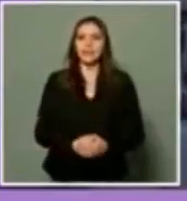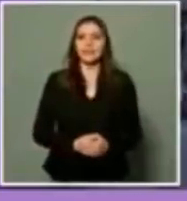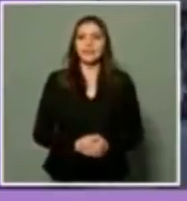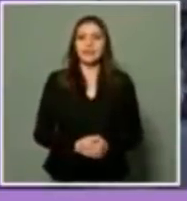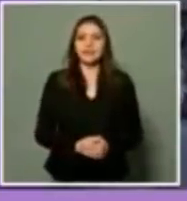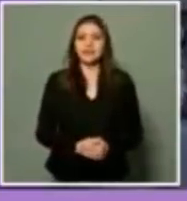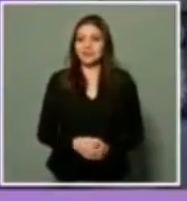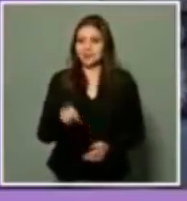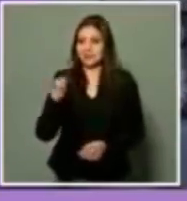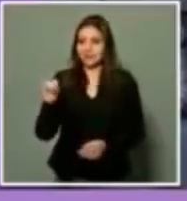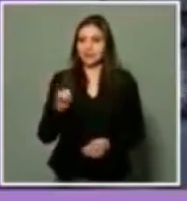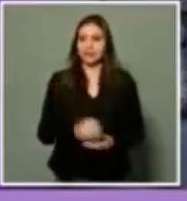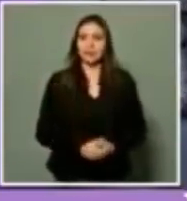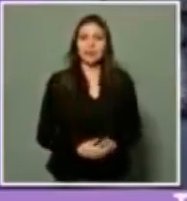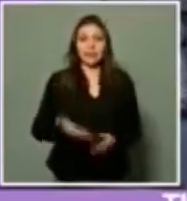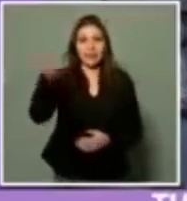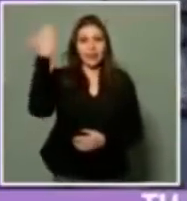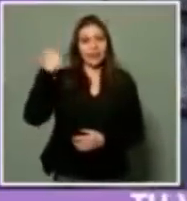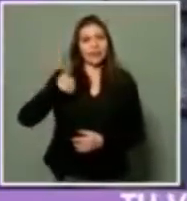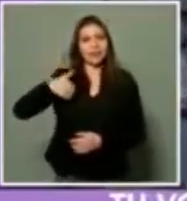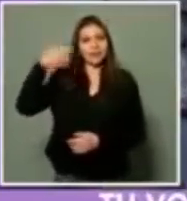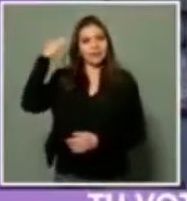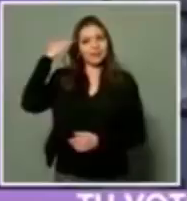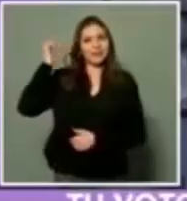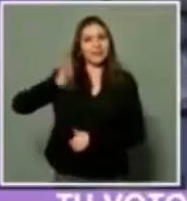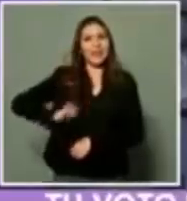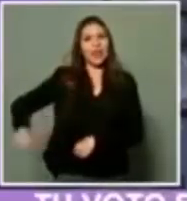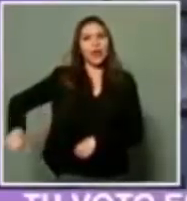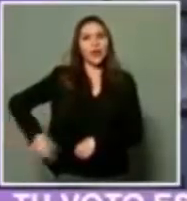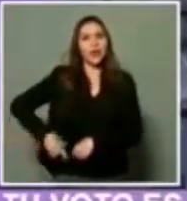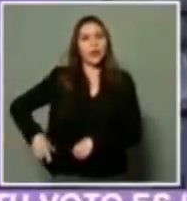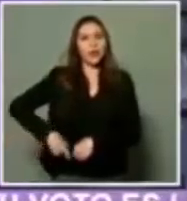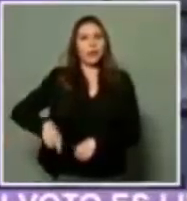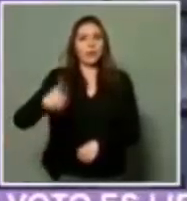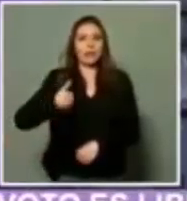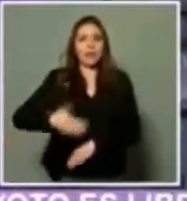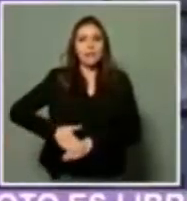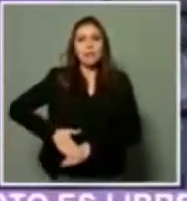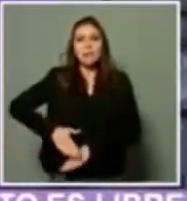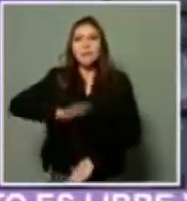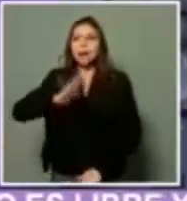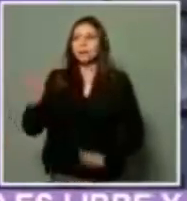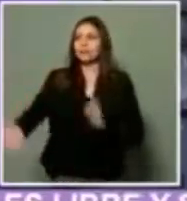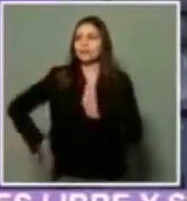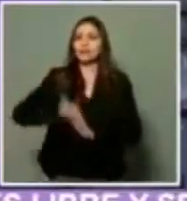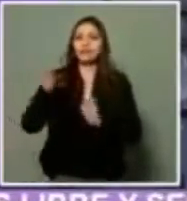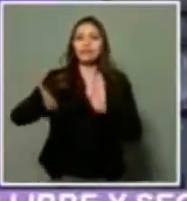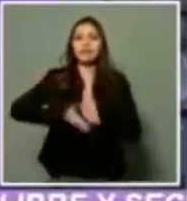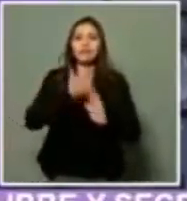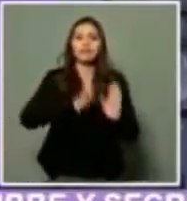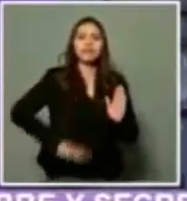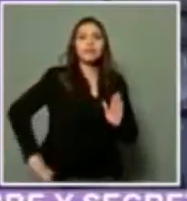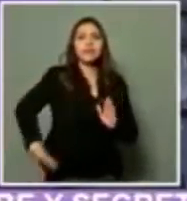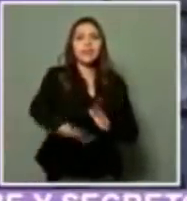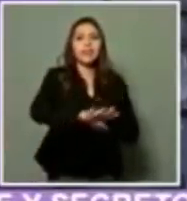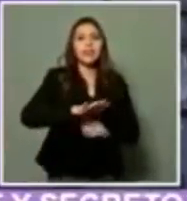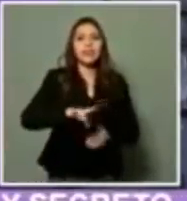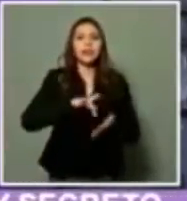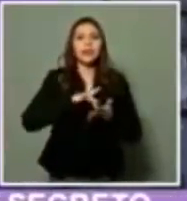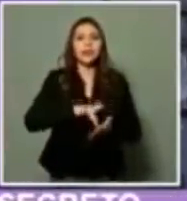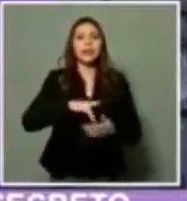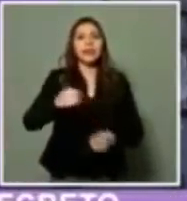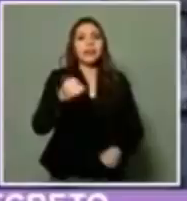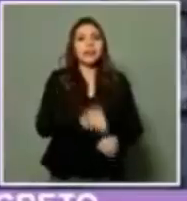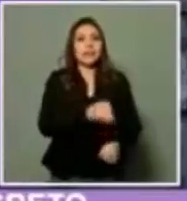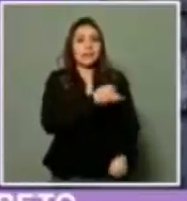Sí, encabecé el gobierno que hizo mayor obra pública en la historia de Iztapalapa. Emprendimos